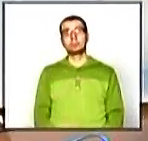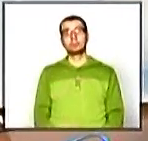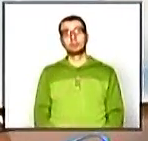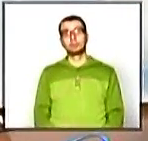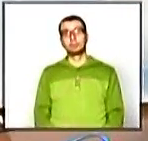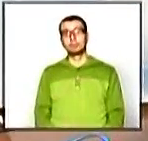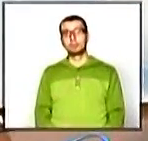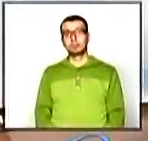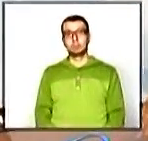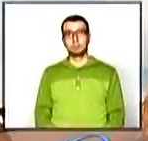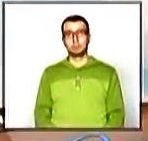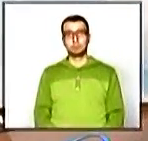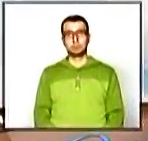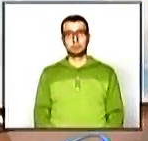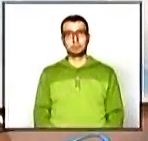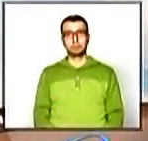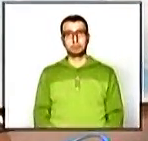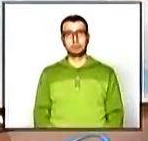Inhalamos profundo.